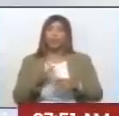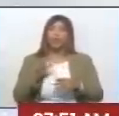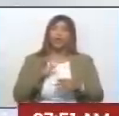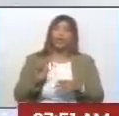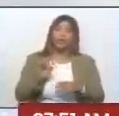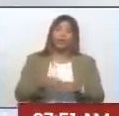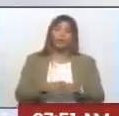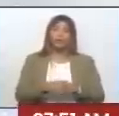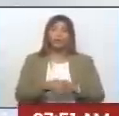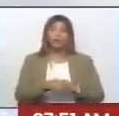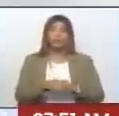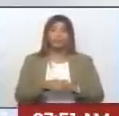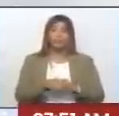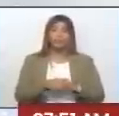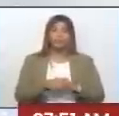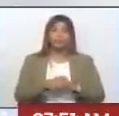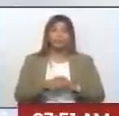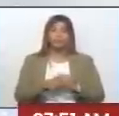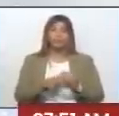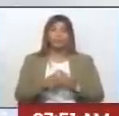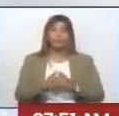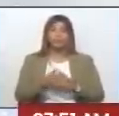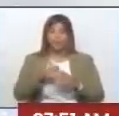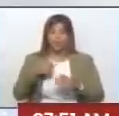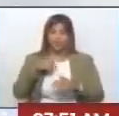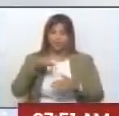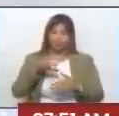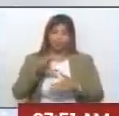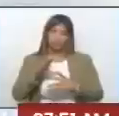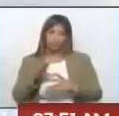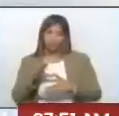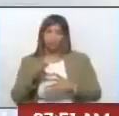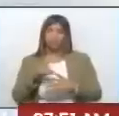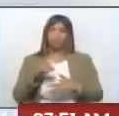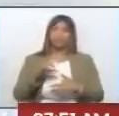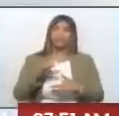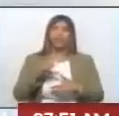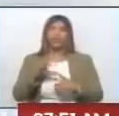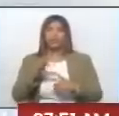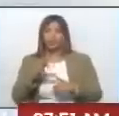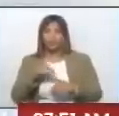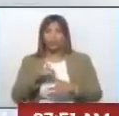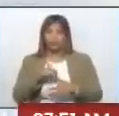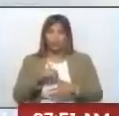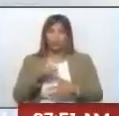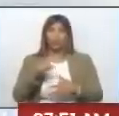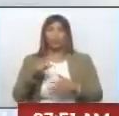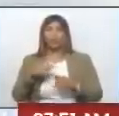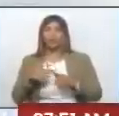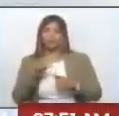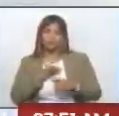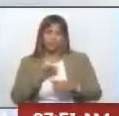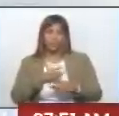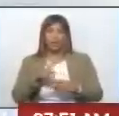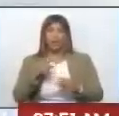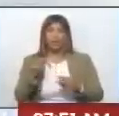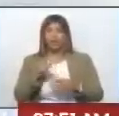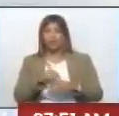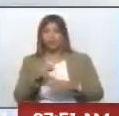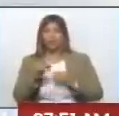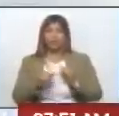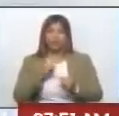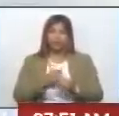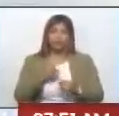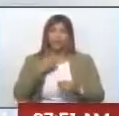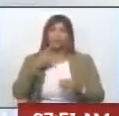gravitación de Norteamérica y de los Estados Unidos en las entidades internacionales, estoy incluyendo a la